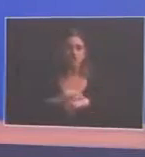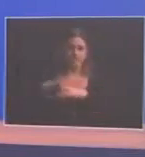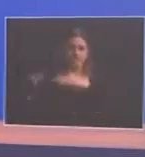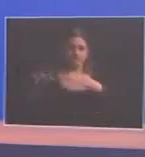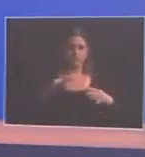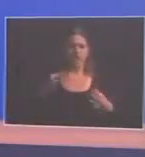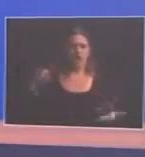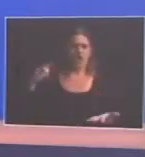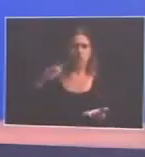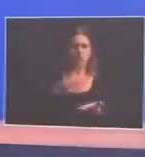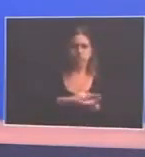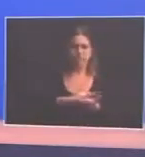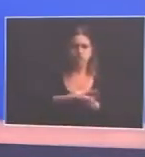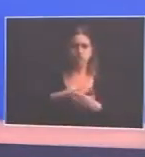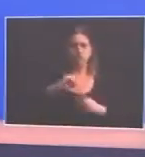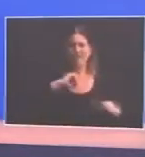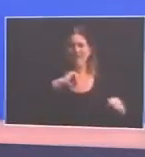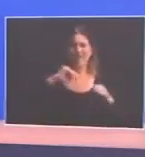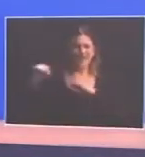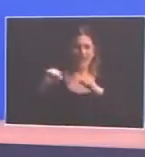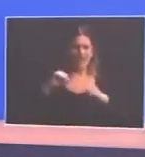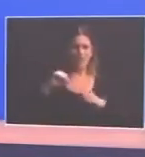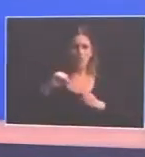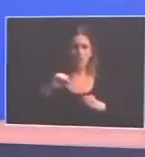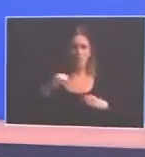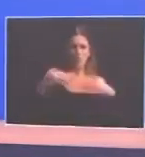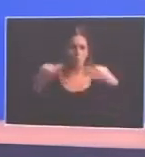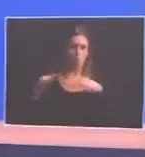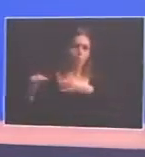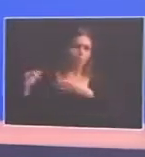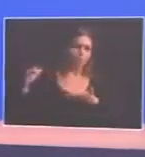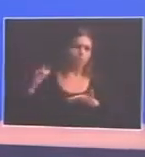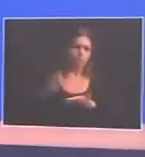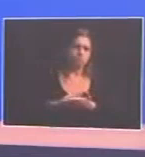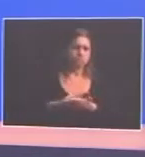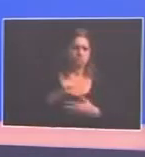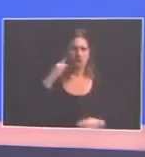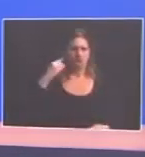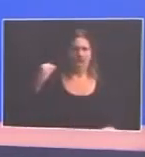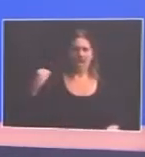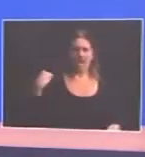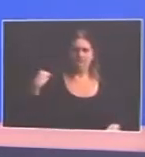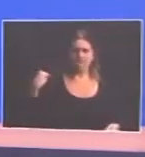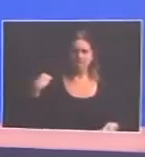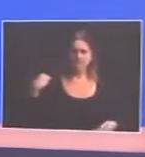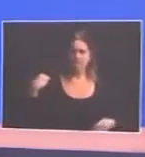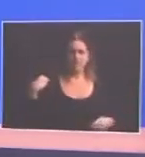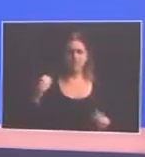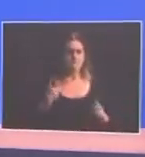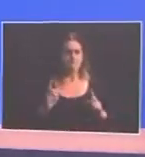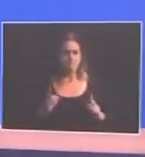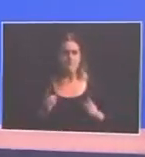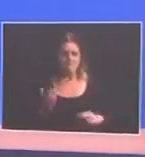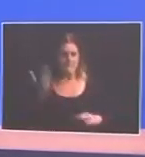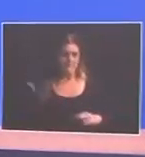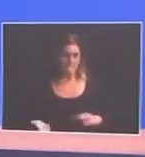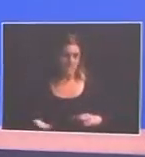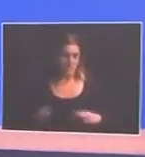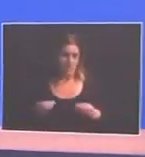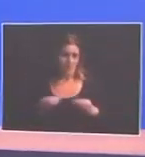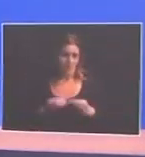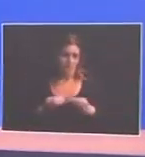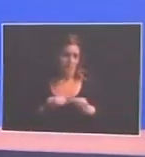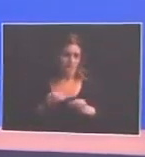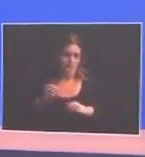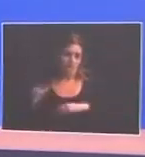La calle Pou, el presidente de Uruguay, en una entrevista con Eduardo Feynman, se refirió a un fenómeno importante que está sucediendo,